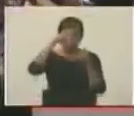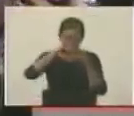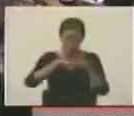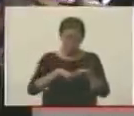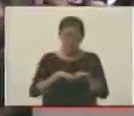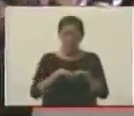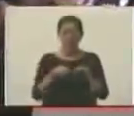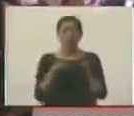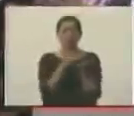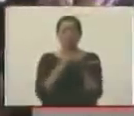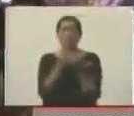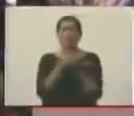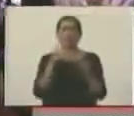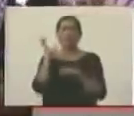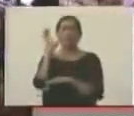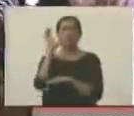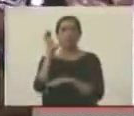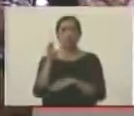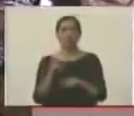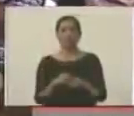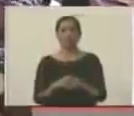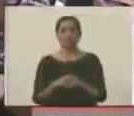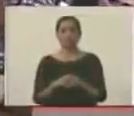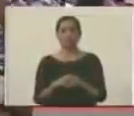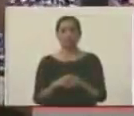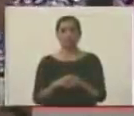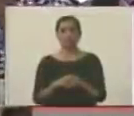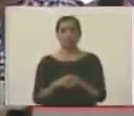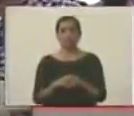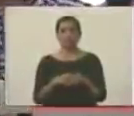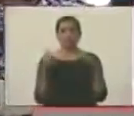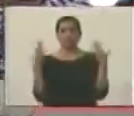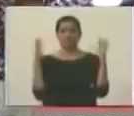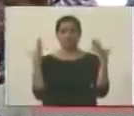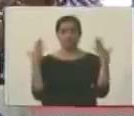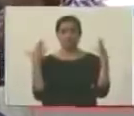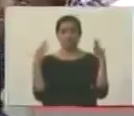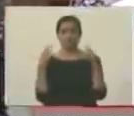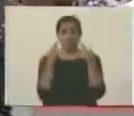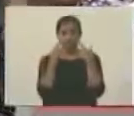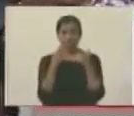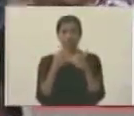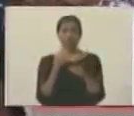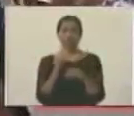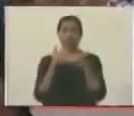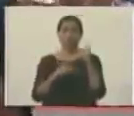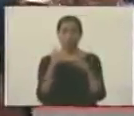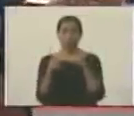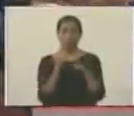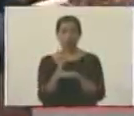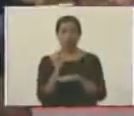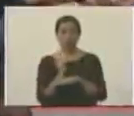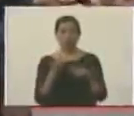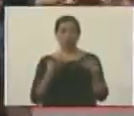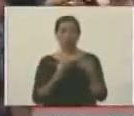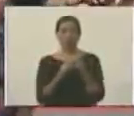eso. Fíjense, producir, proteger, andar juntos en una guerra